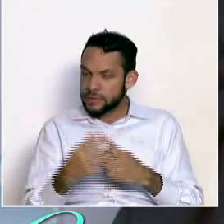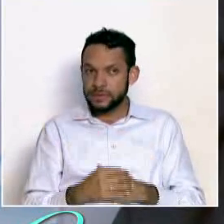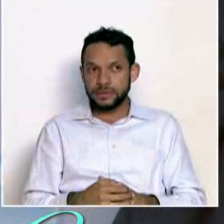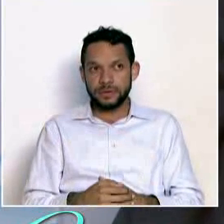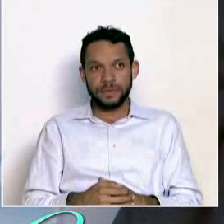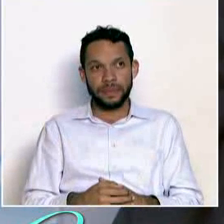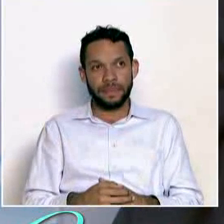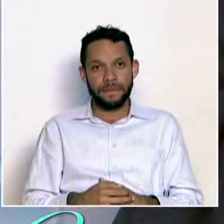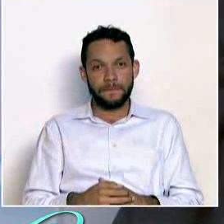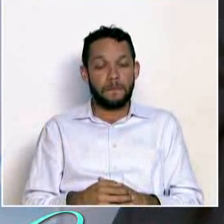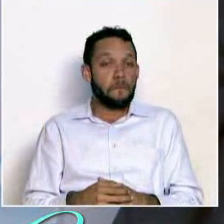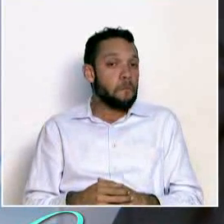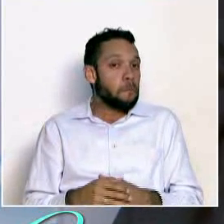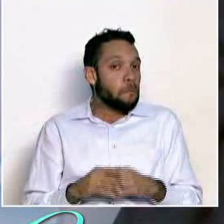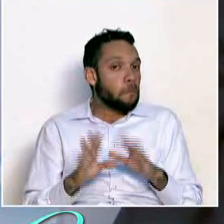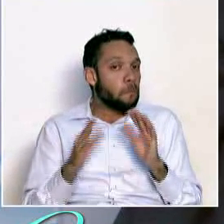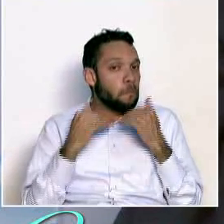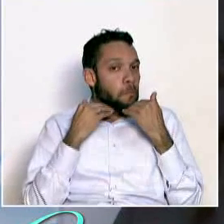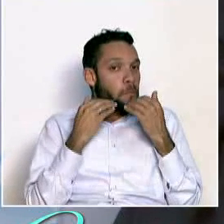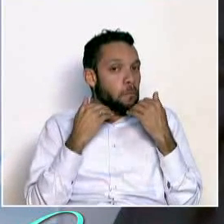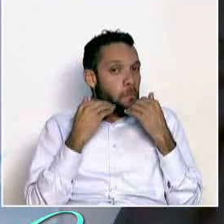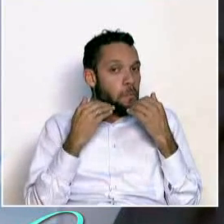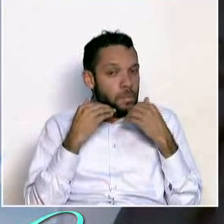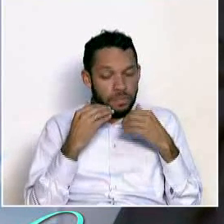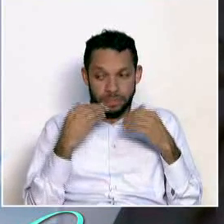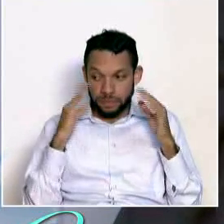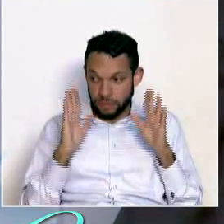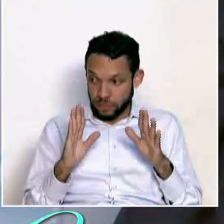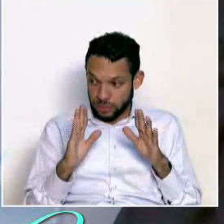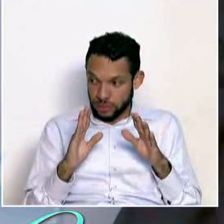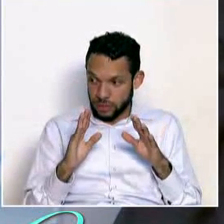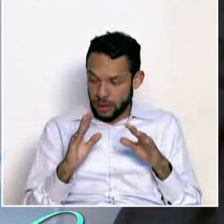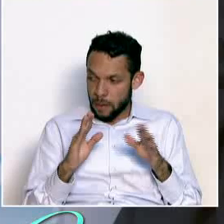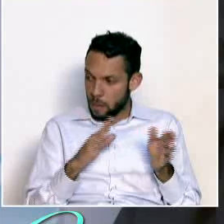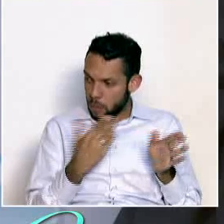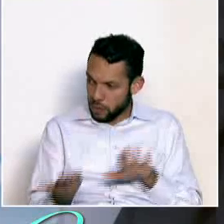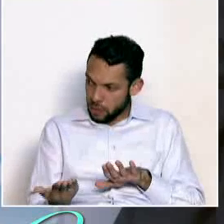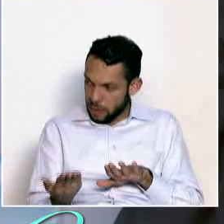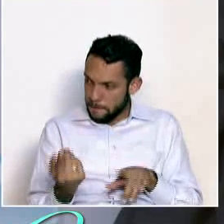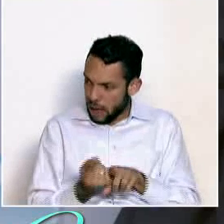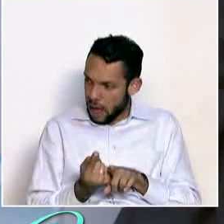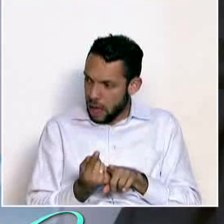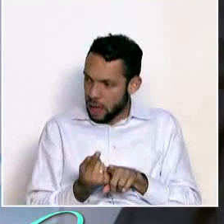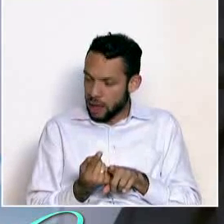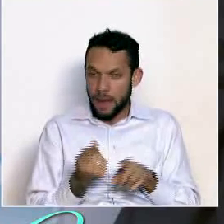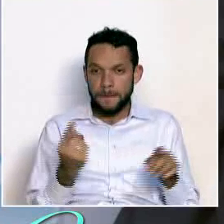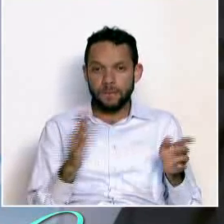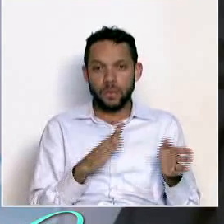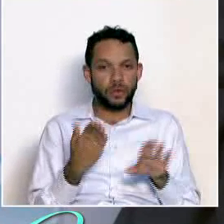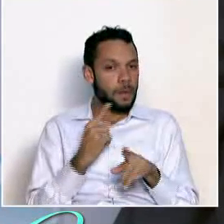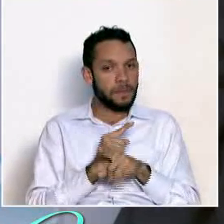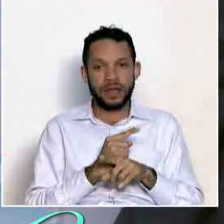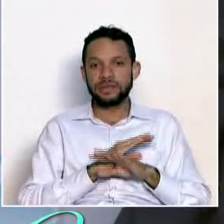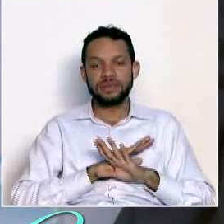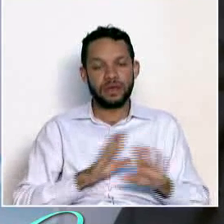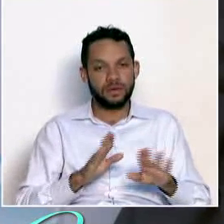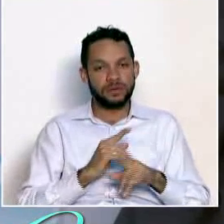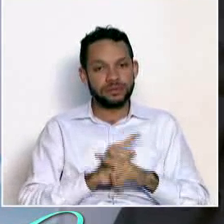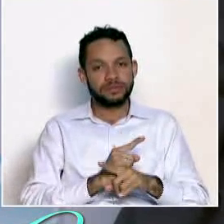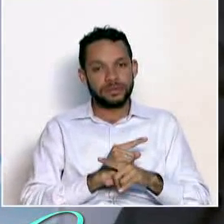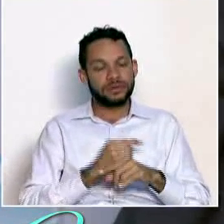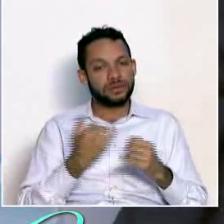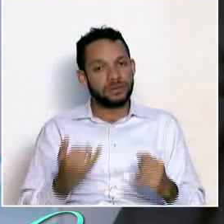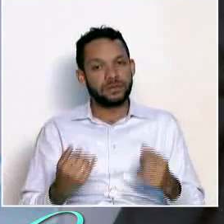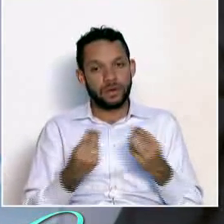No lo sé. ¿Fue la muerte un proceso rápido o lento? Rápido. ¿Estás